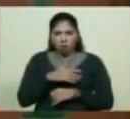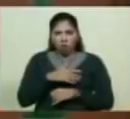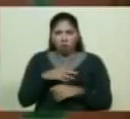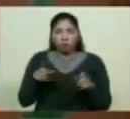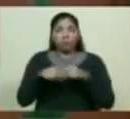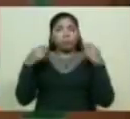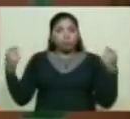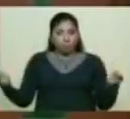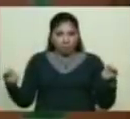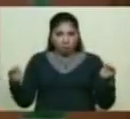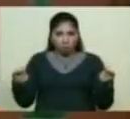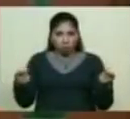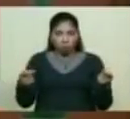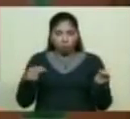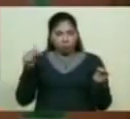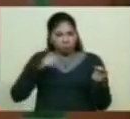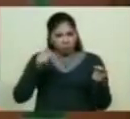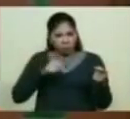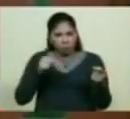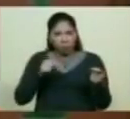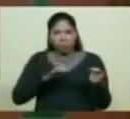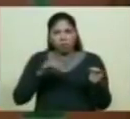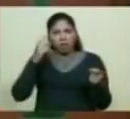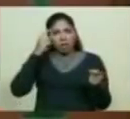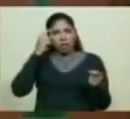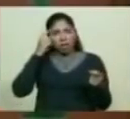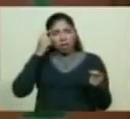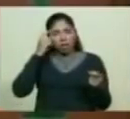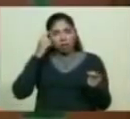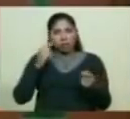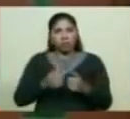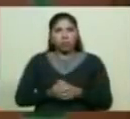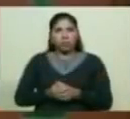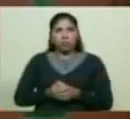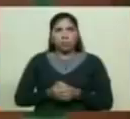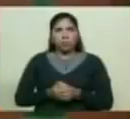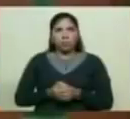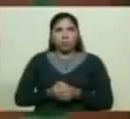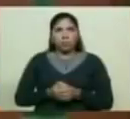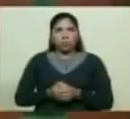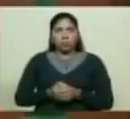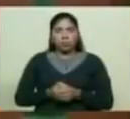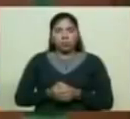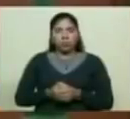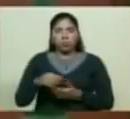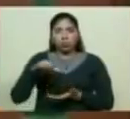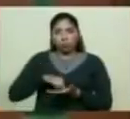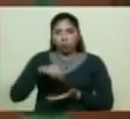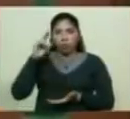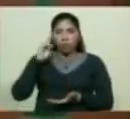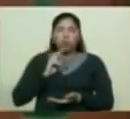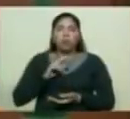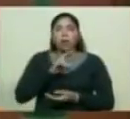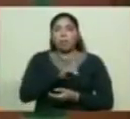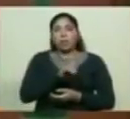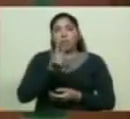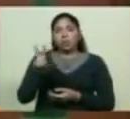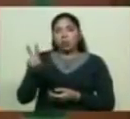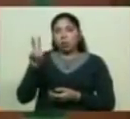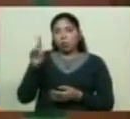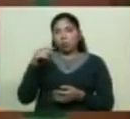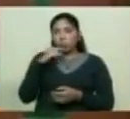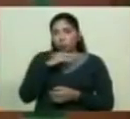libertador simón bolívar fechada en su cuartel general de angostura el 22 de octubre de